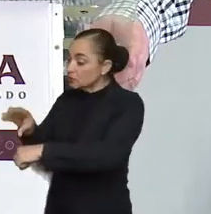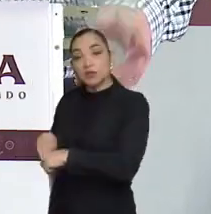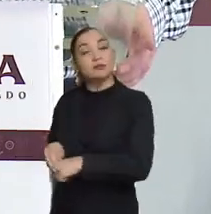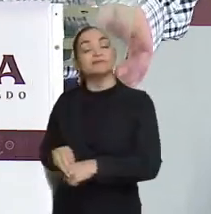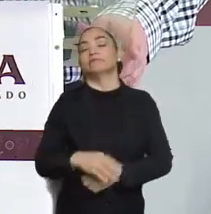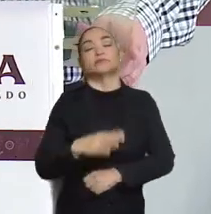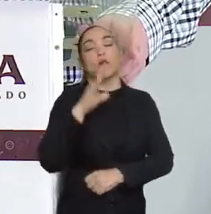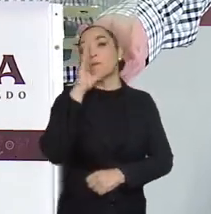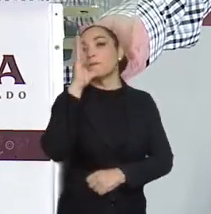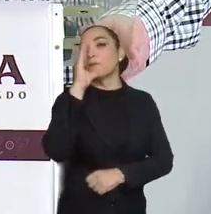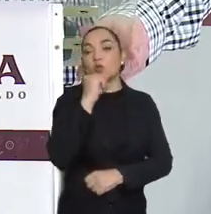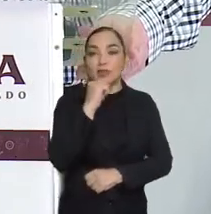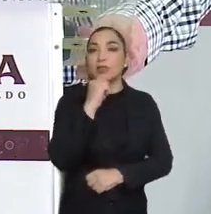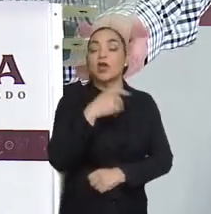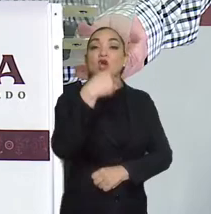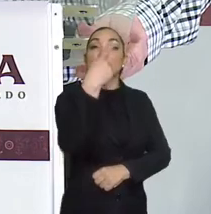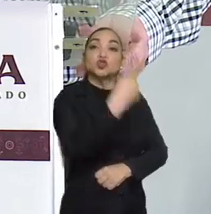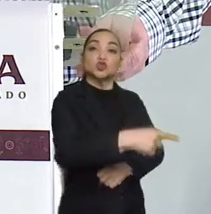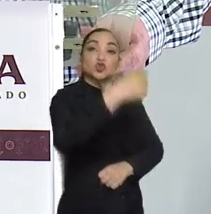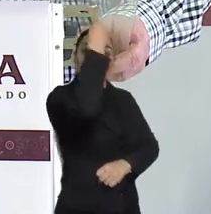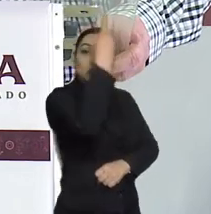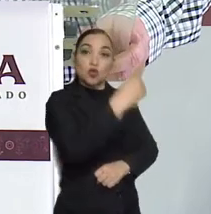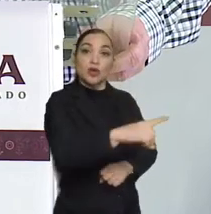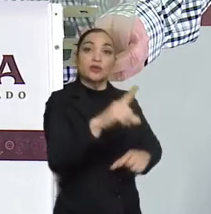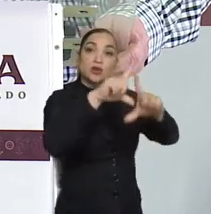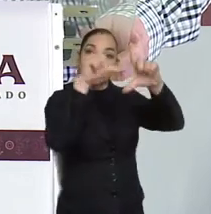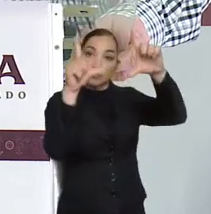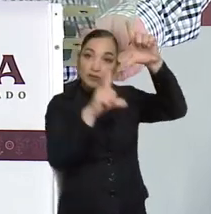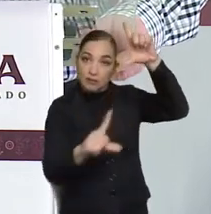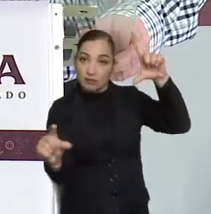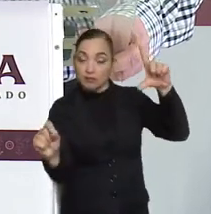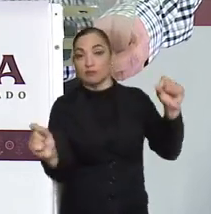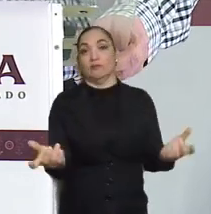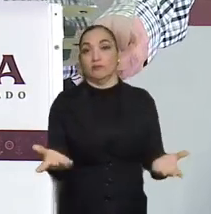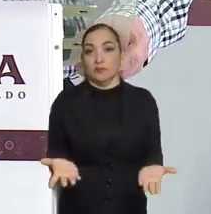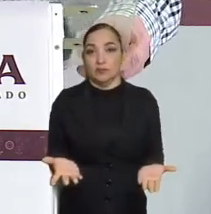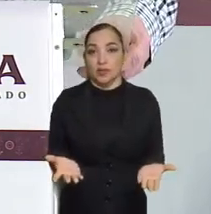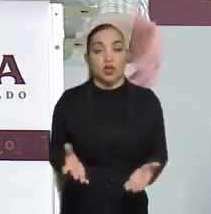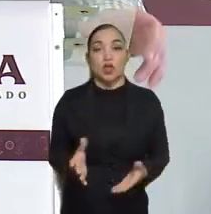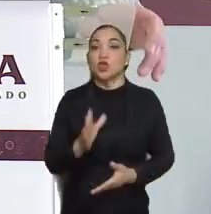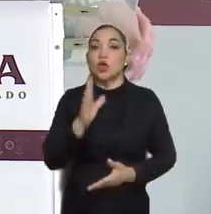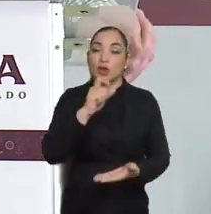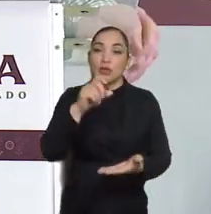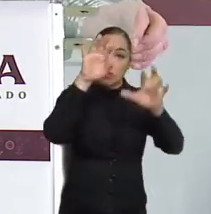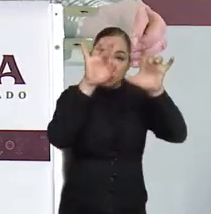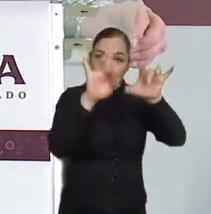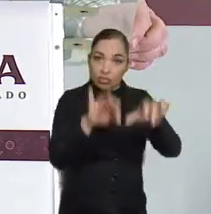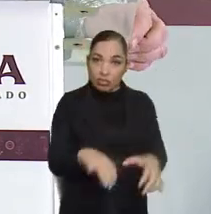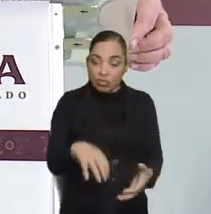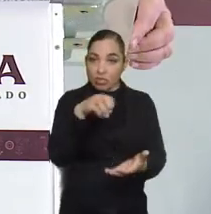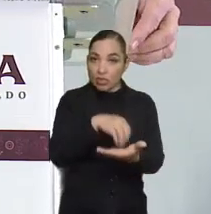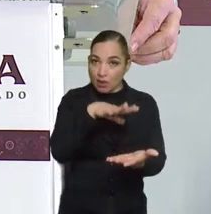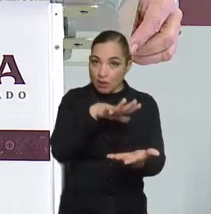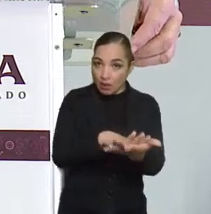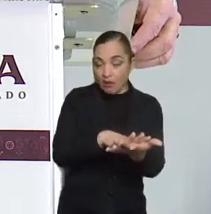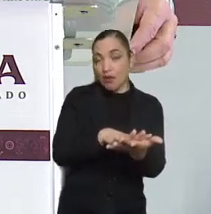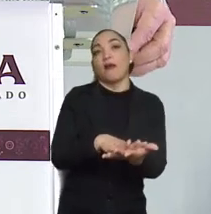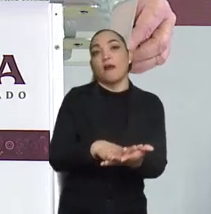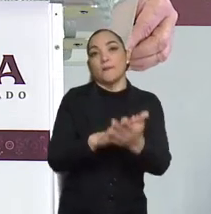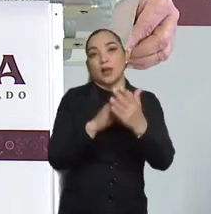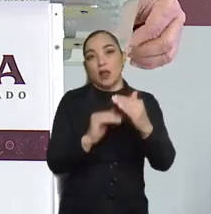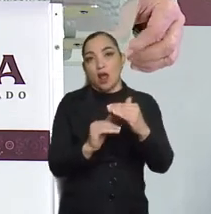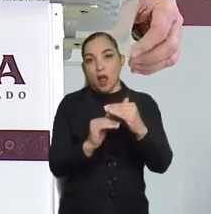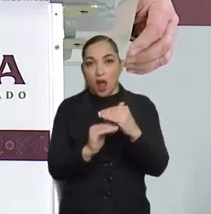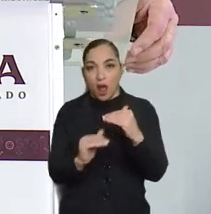la nación, no son nadie más. Entonces no pueden escriturar por encima del derecho de la federación, de la nación,